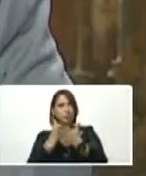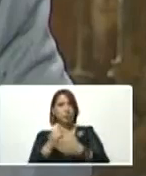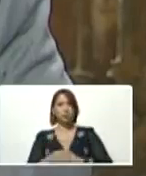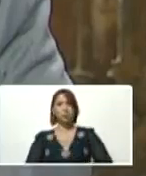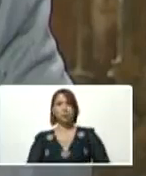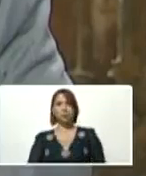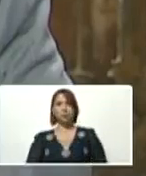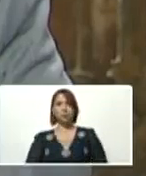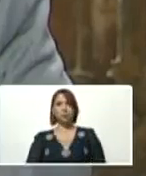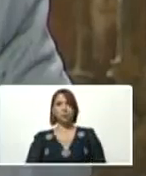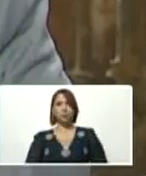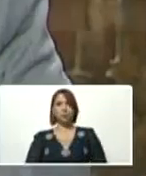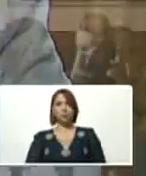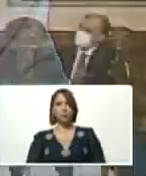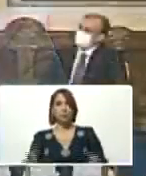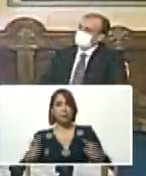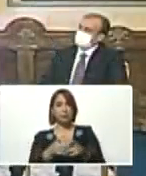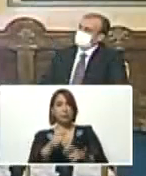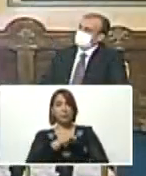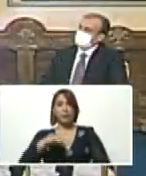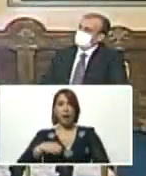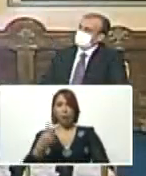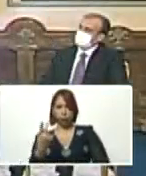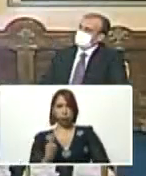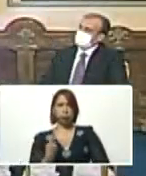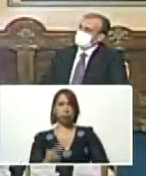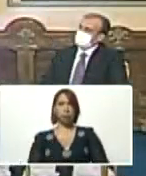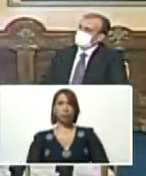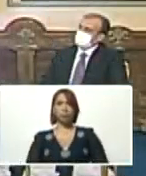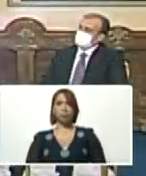quisiera resaltar de la reunión privada que tuvimos